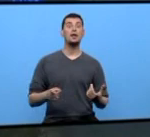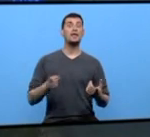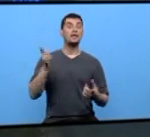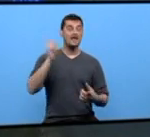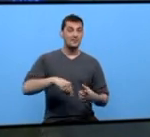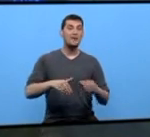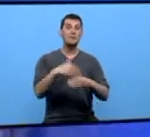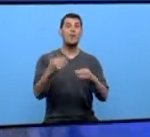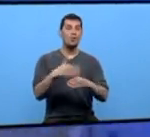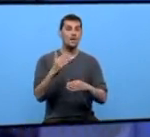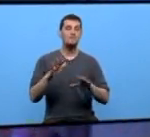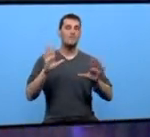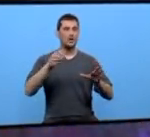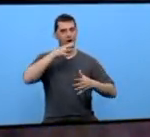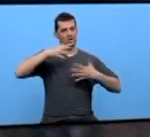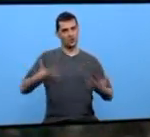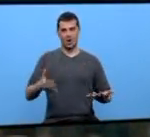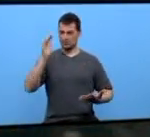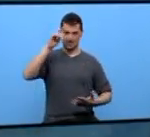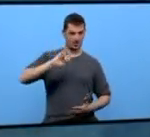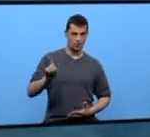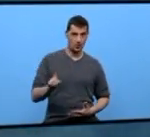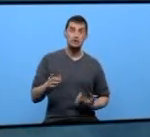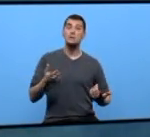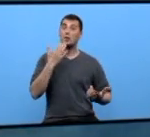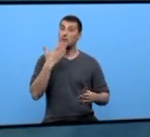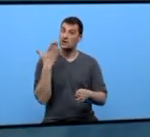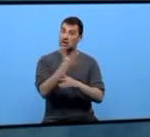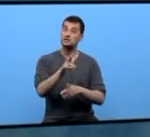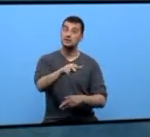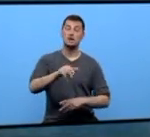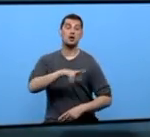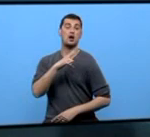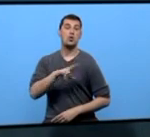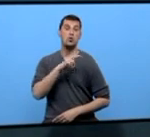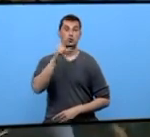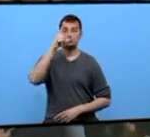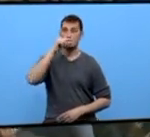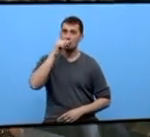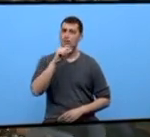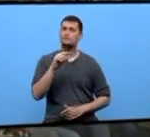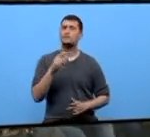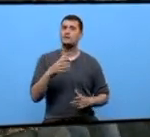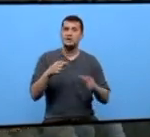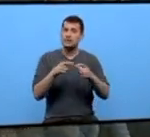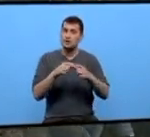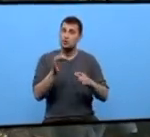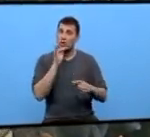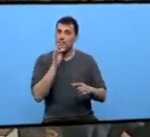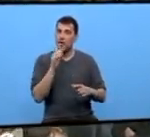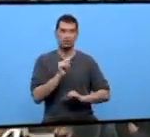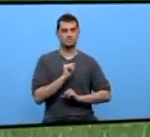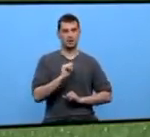Seguimos a falar de moda en Lugo, pero dado os tempos actuais. Se queres asistir á Gala Lucus Moda e aínda non tes entrada, non esperes